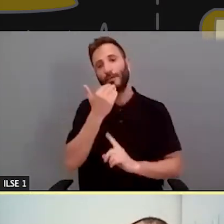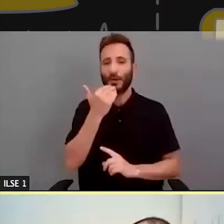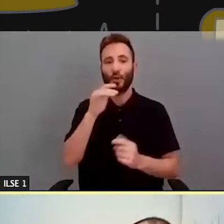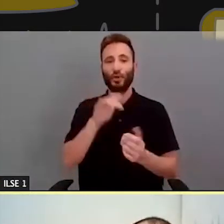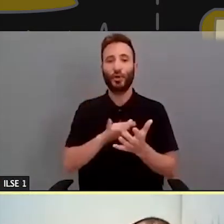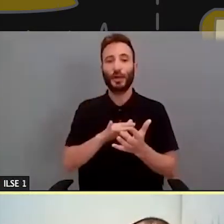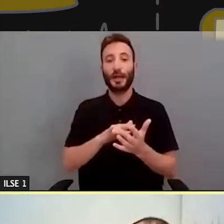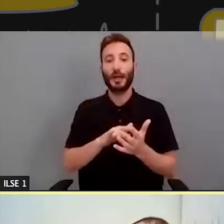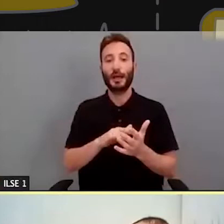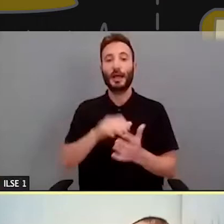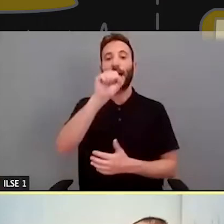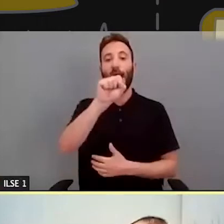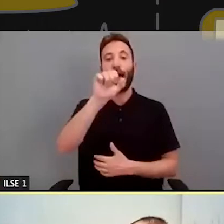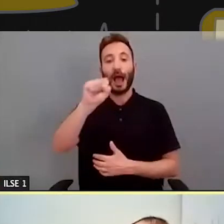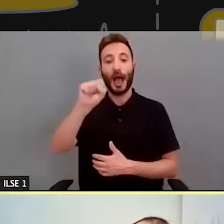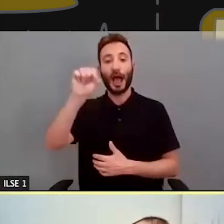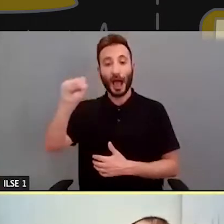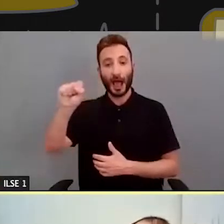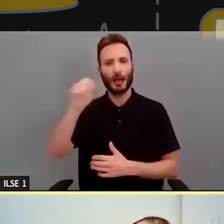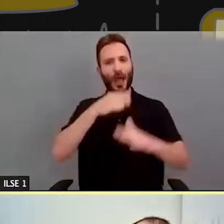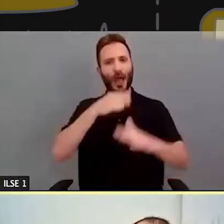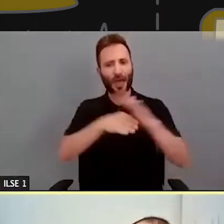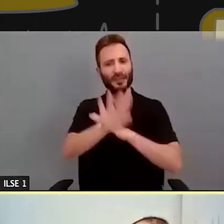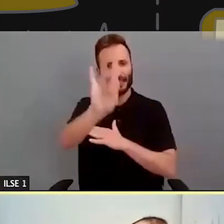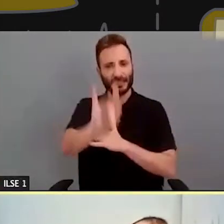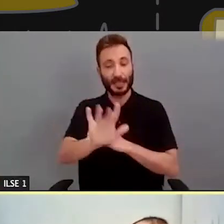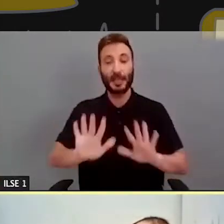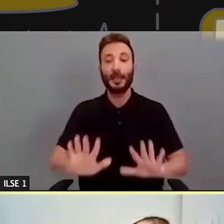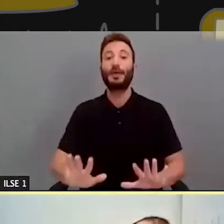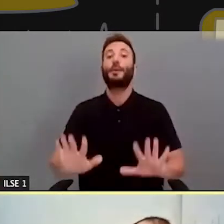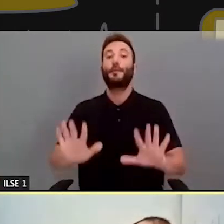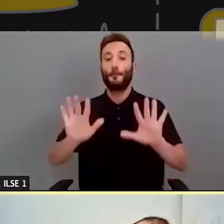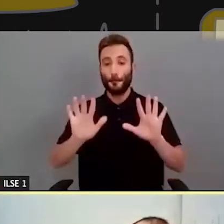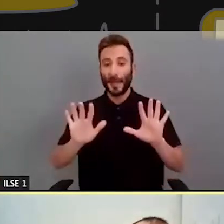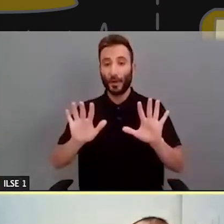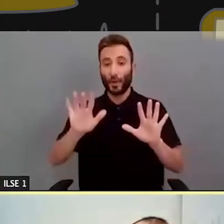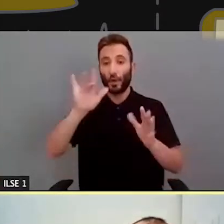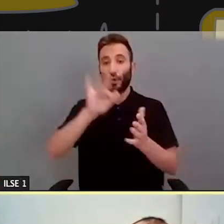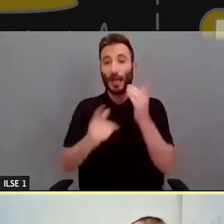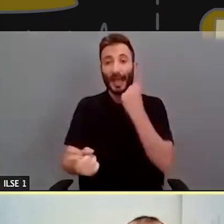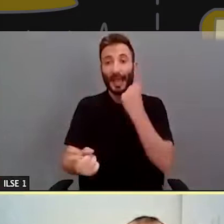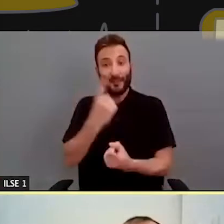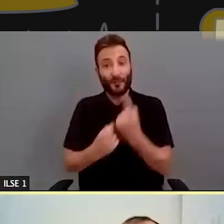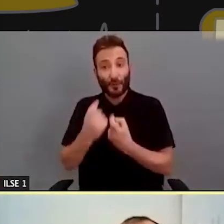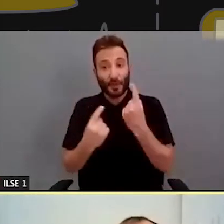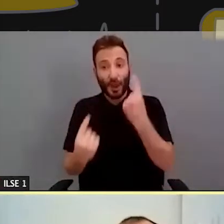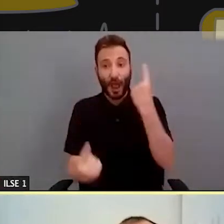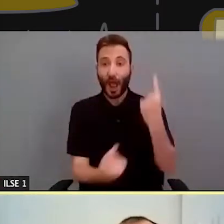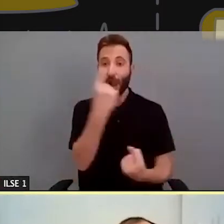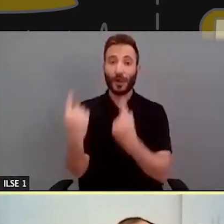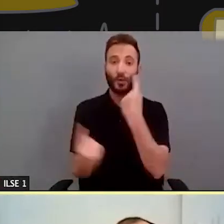decir, accesible, pero no podemos poner algunas informaciones que sí que requieren personas que